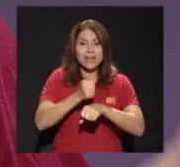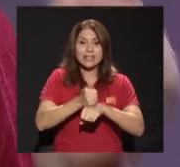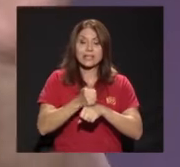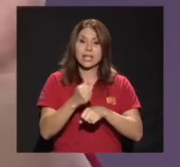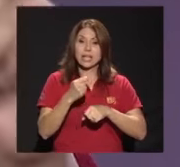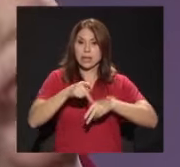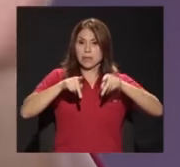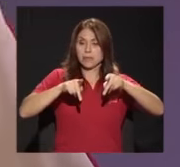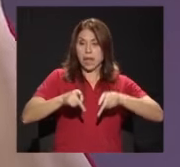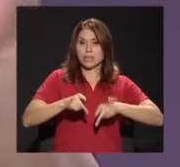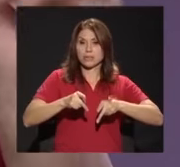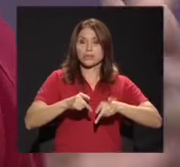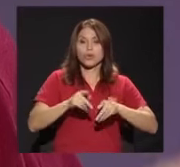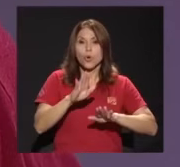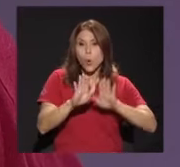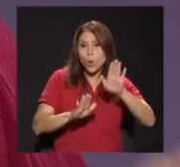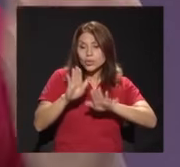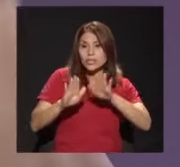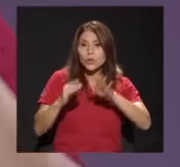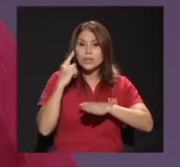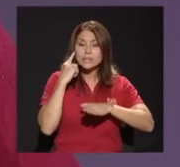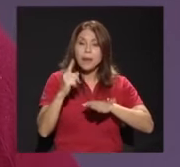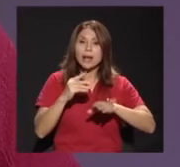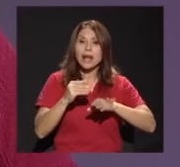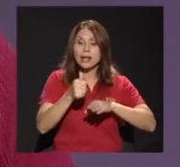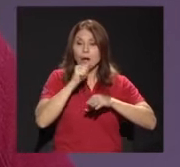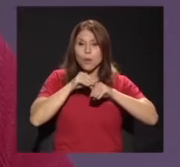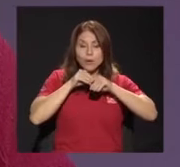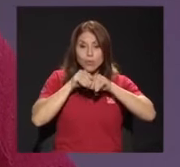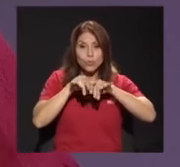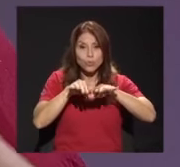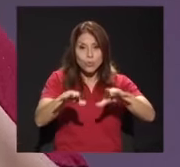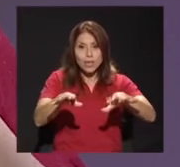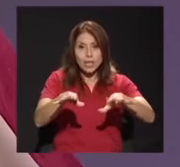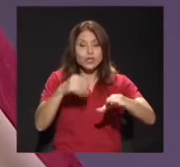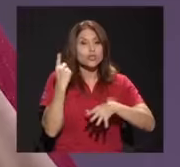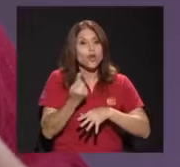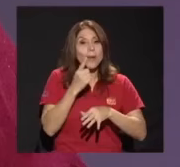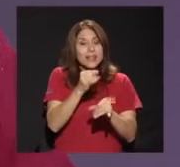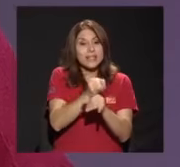poblacional solamente se le van a dar a instituciones públicas y asadas. Bien, quiero